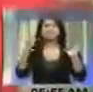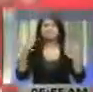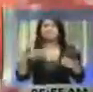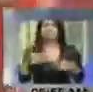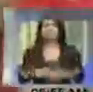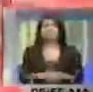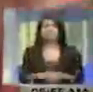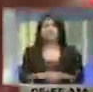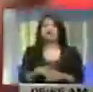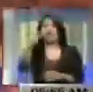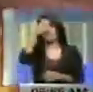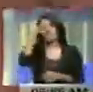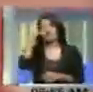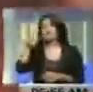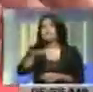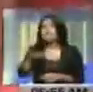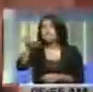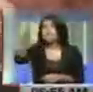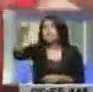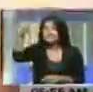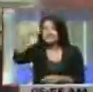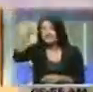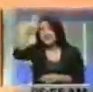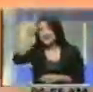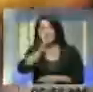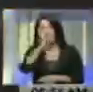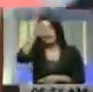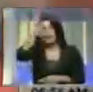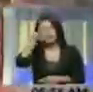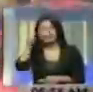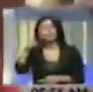¿Cómo olvidar el Cerro del Gallo?